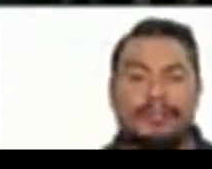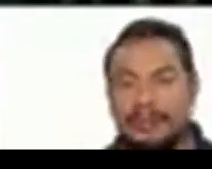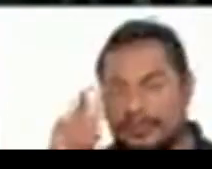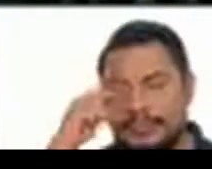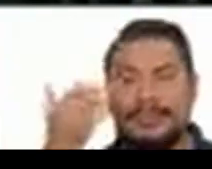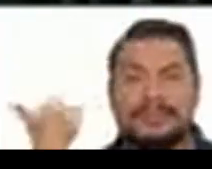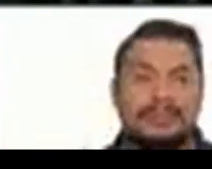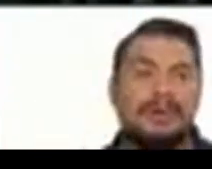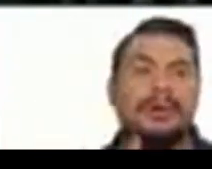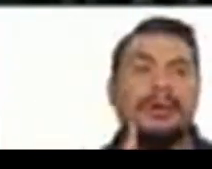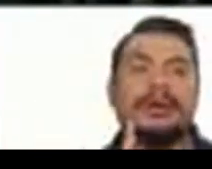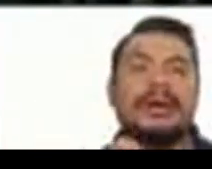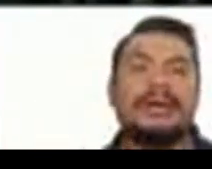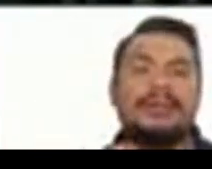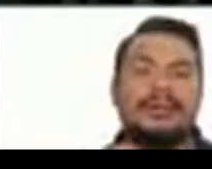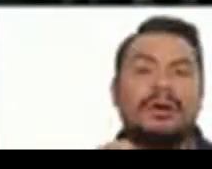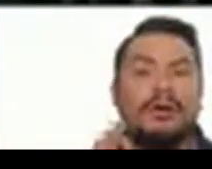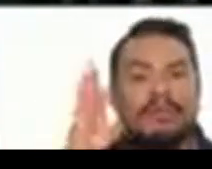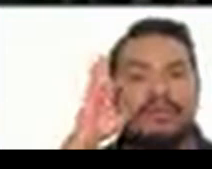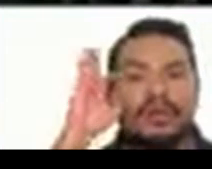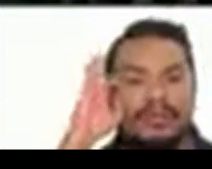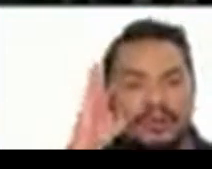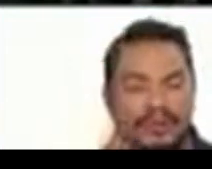Perú, Alberto Fujimori.